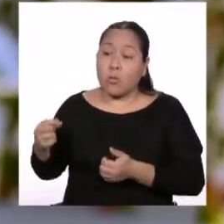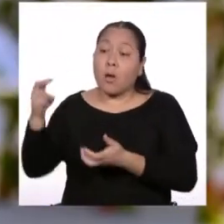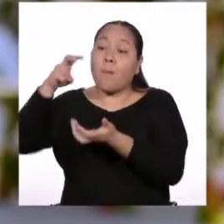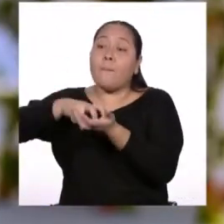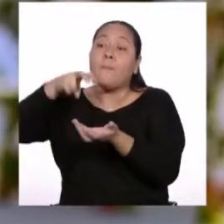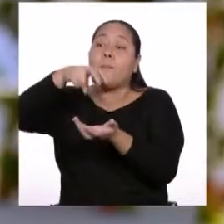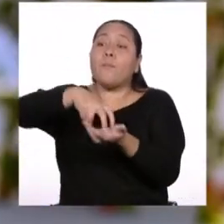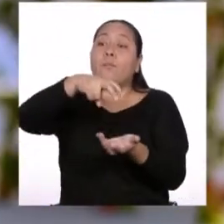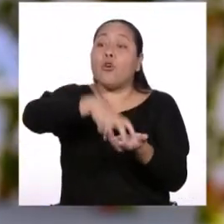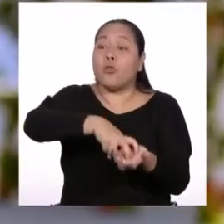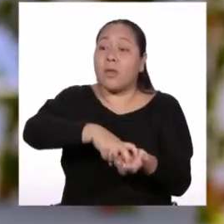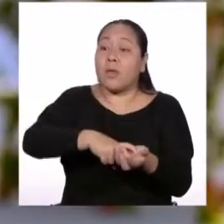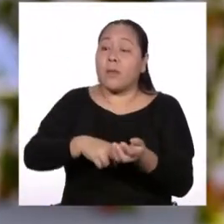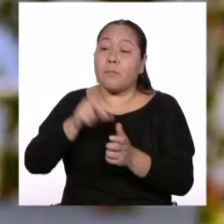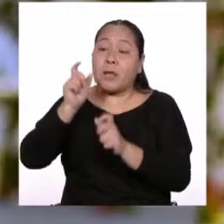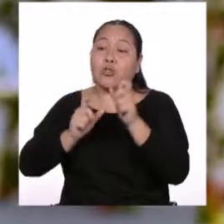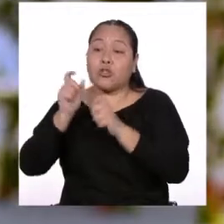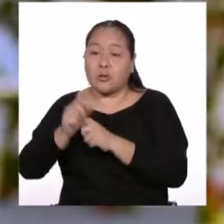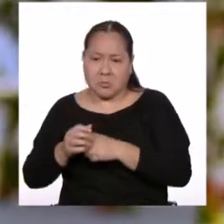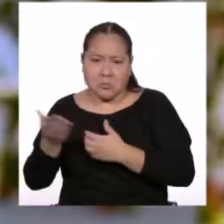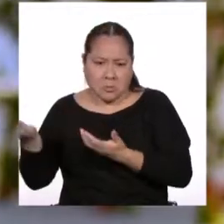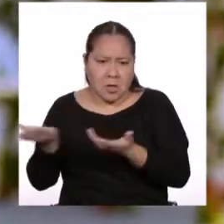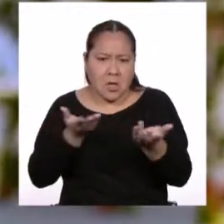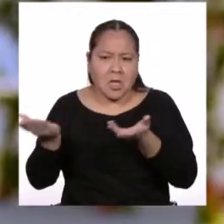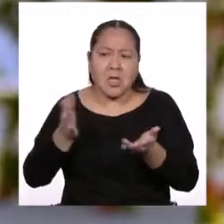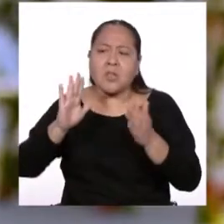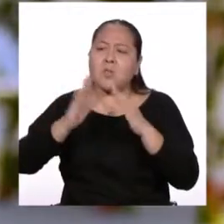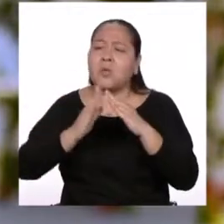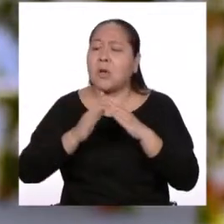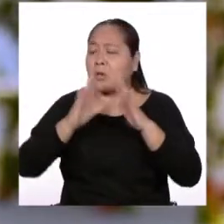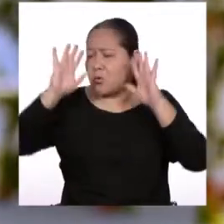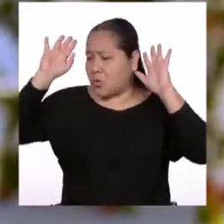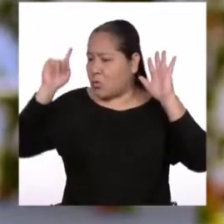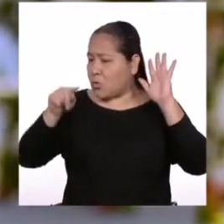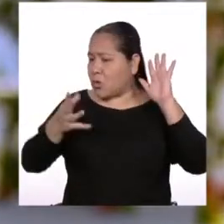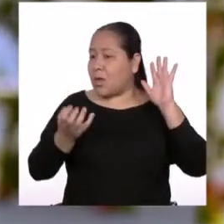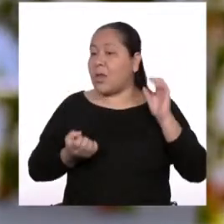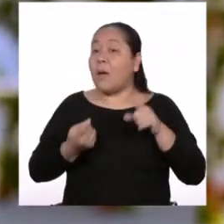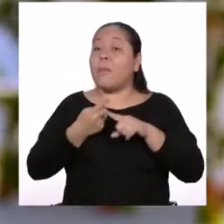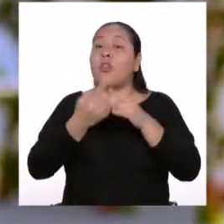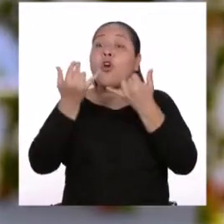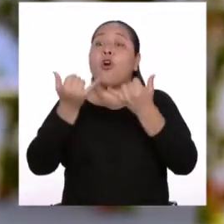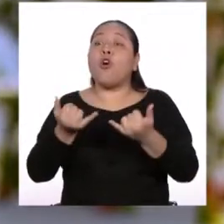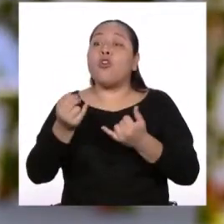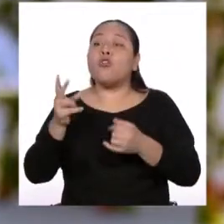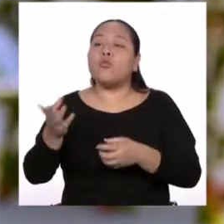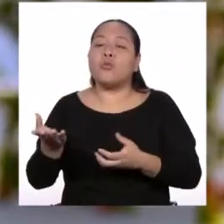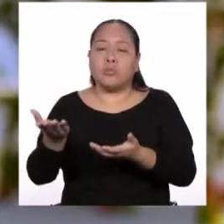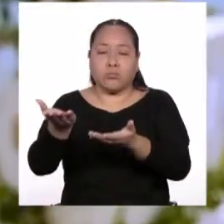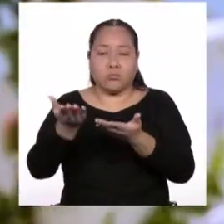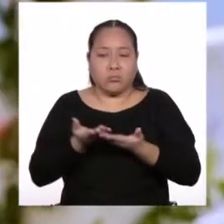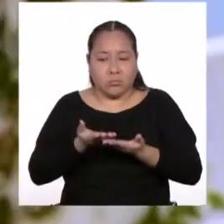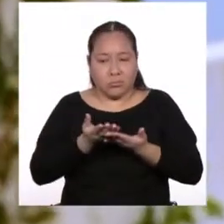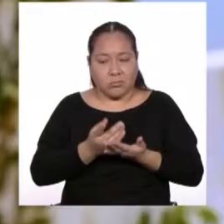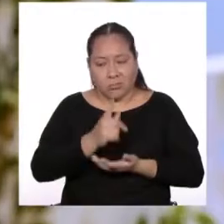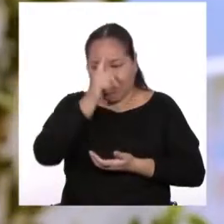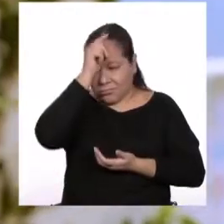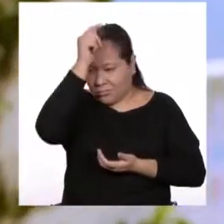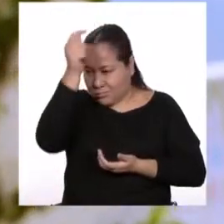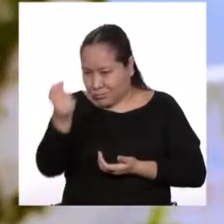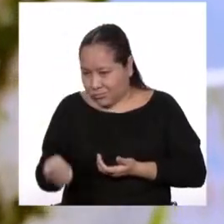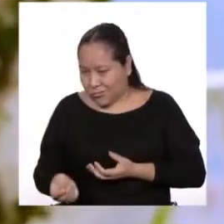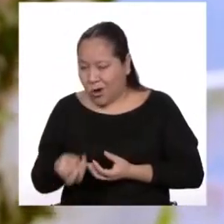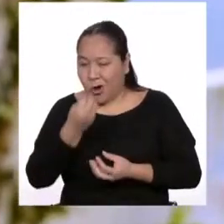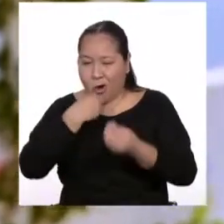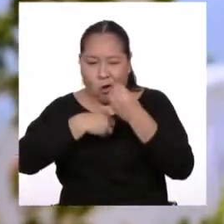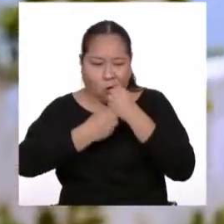que llegues a tu casa o a donde quieras que te sea grato. Pero hoy serás nuestro huésped y te dedicaremos un gran